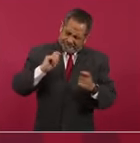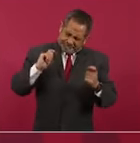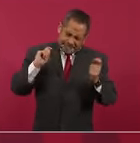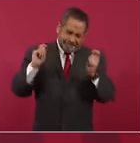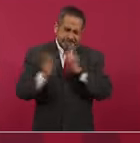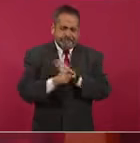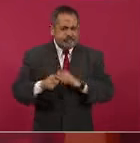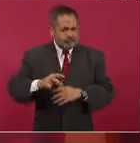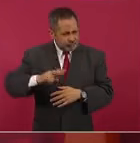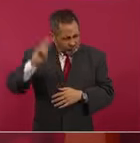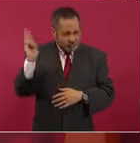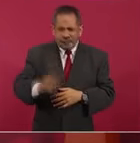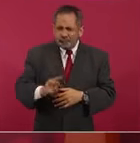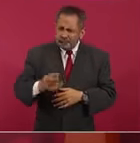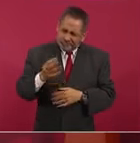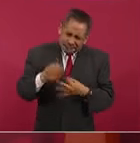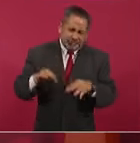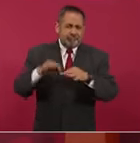cambios verdaderos,